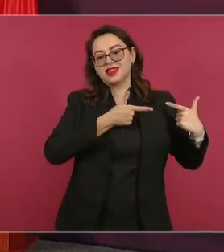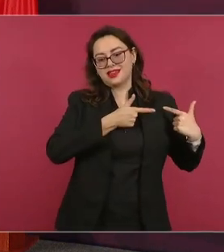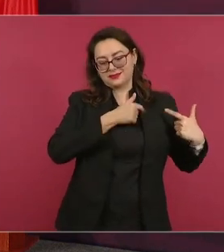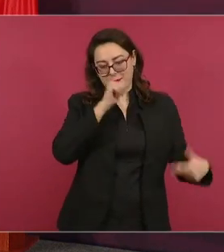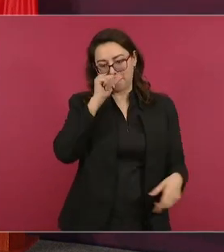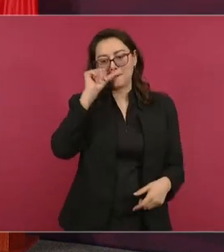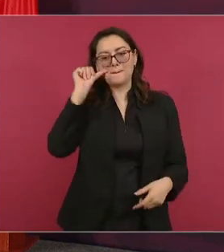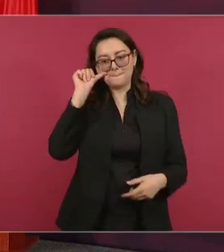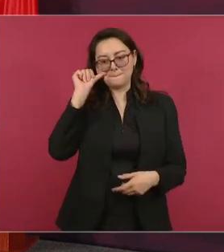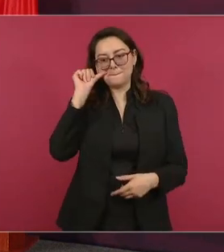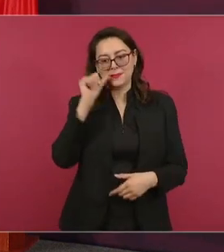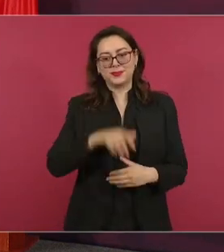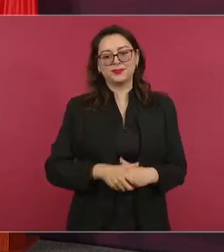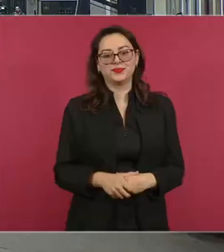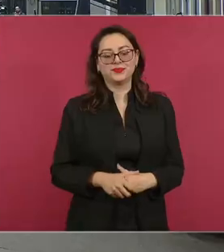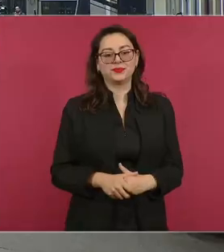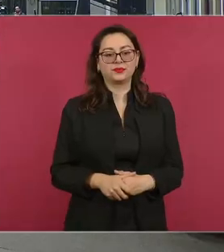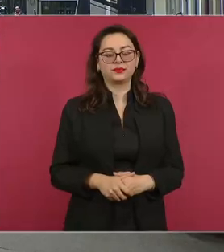presidente Juárez.